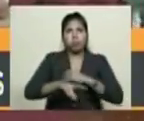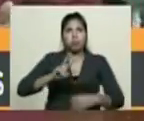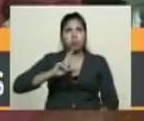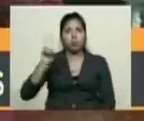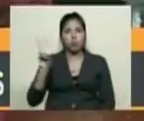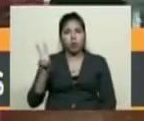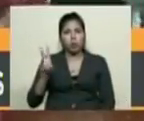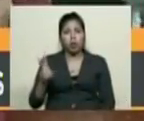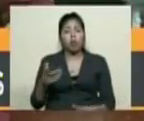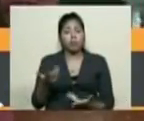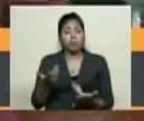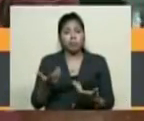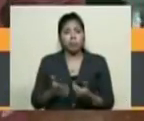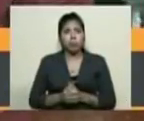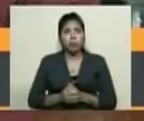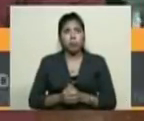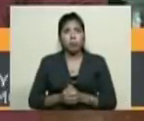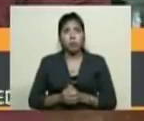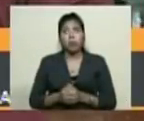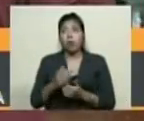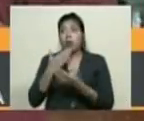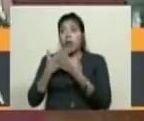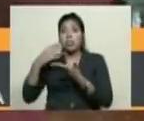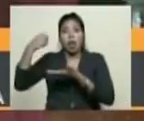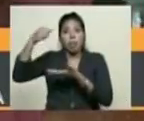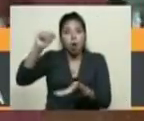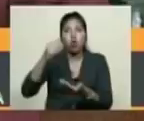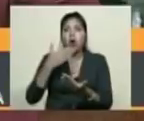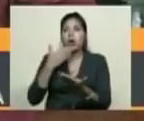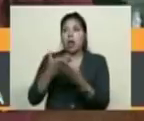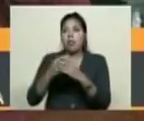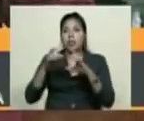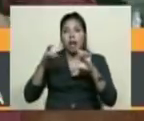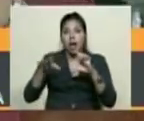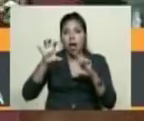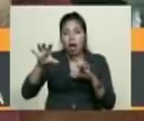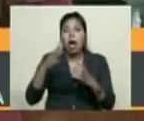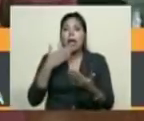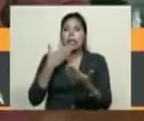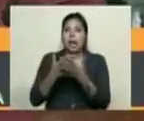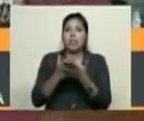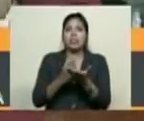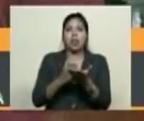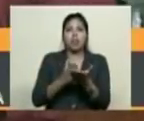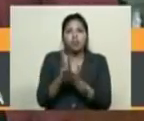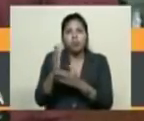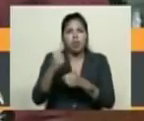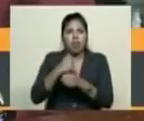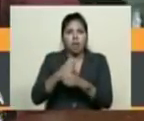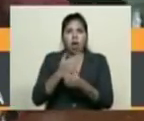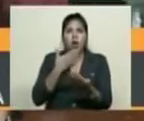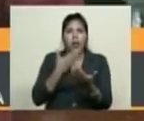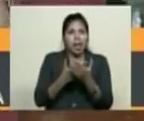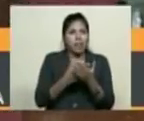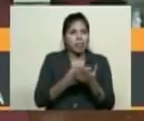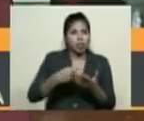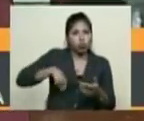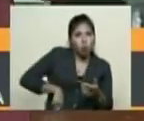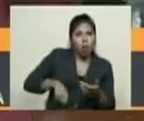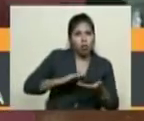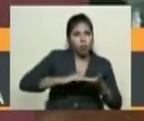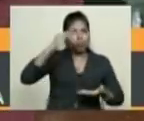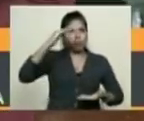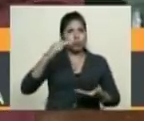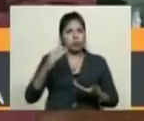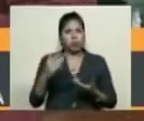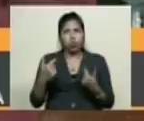Si no fuera por el carné de la patria, por los bonos, por la estabilidad en el trabajo, por la defensa permanente del salario, los estatiques y por mil